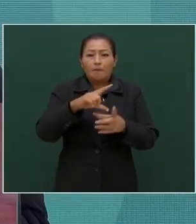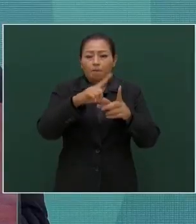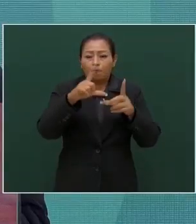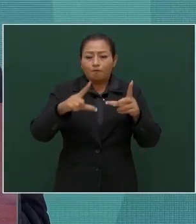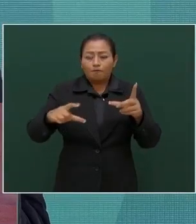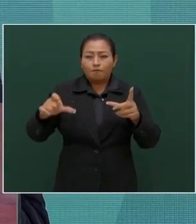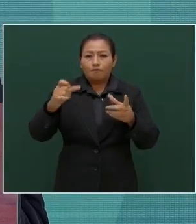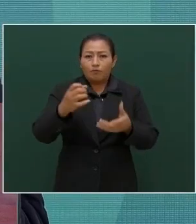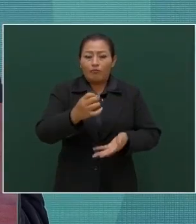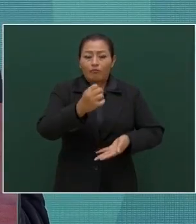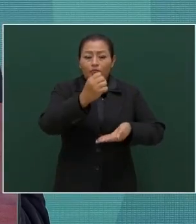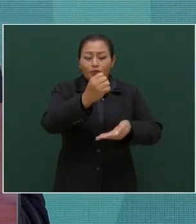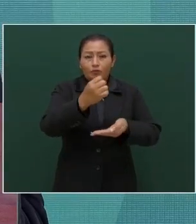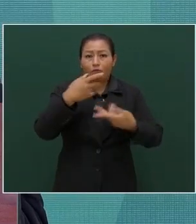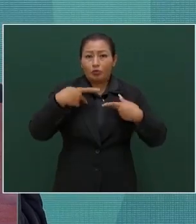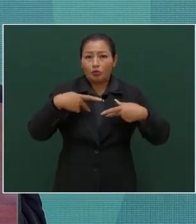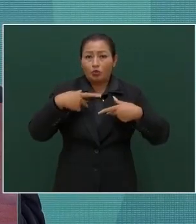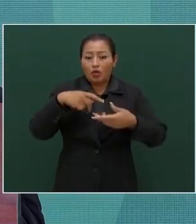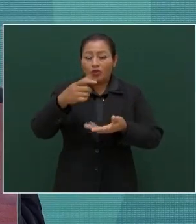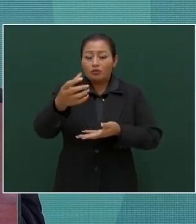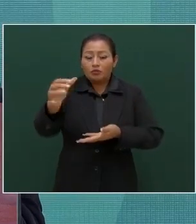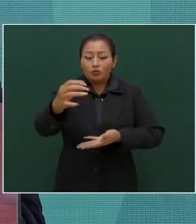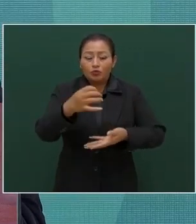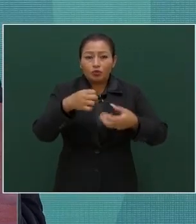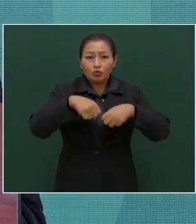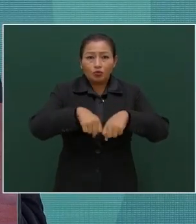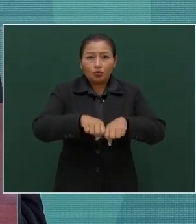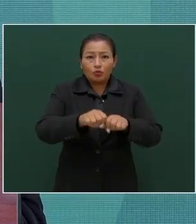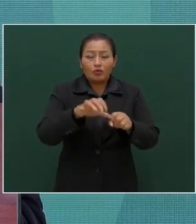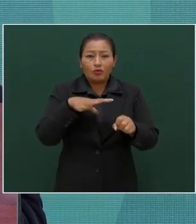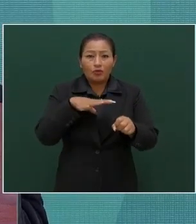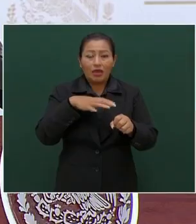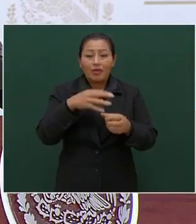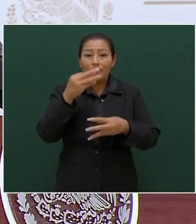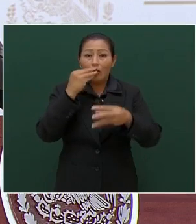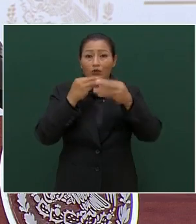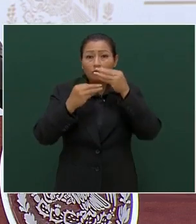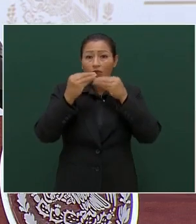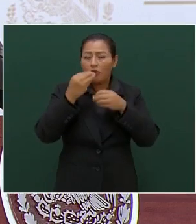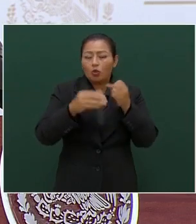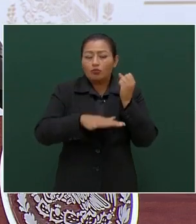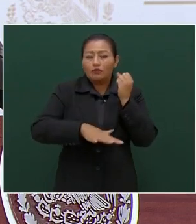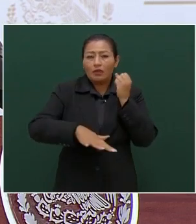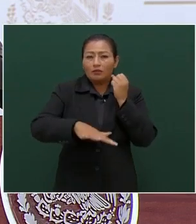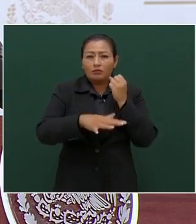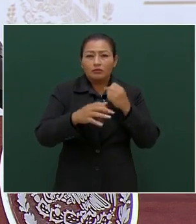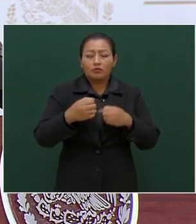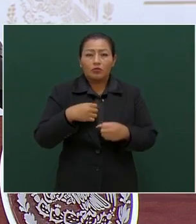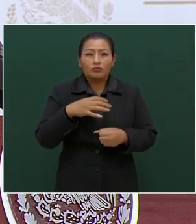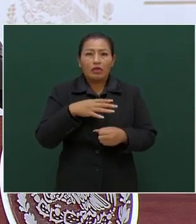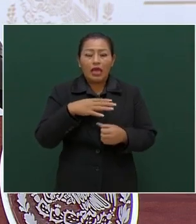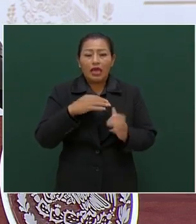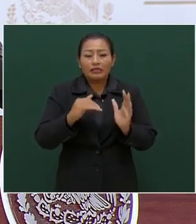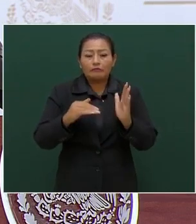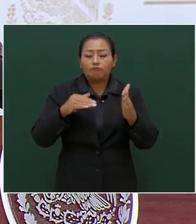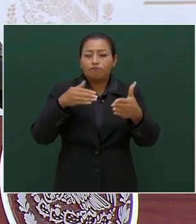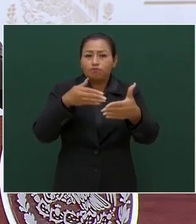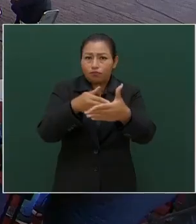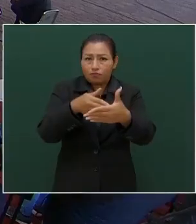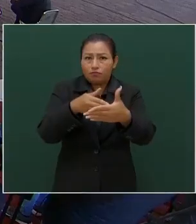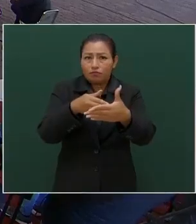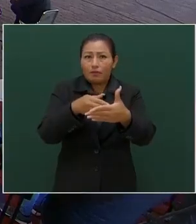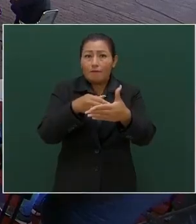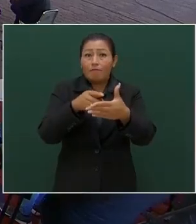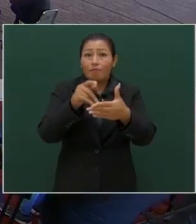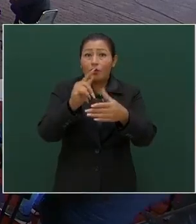de Precios al Consumidor, únicamente en cuanto al rubro de alimentos, finalmente tuvo un tope y empezó a decrecer,